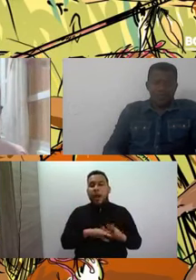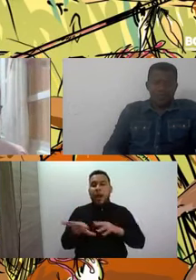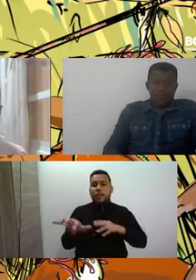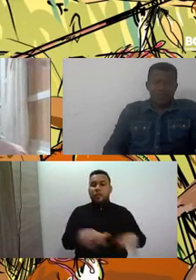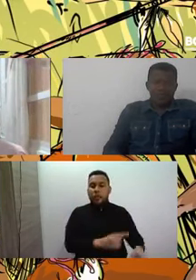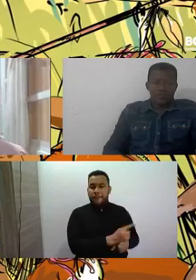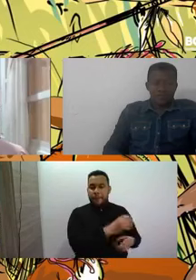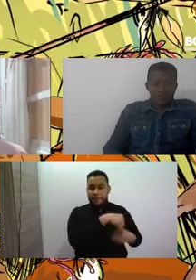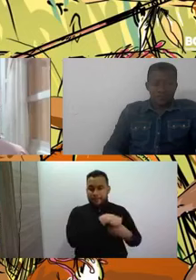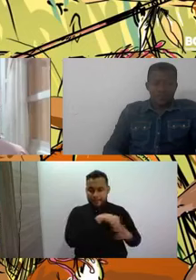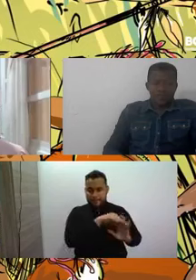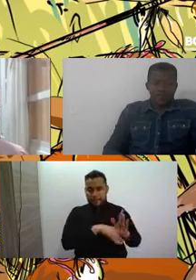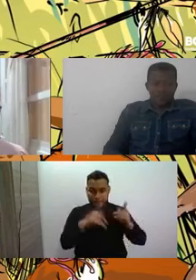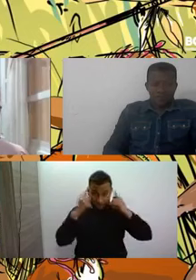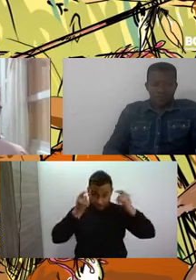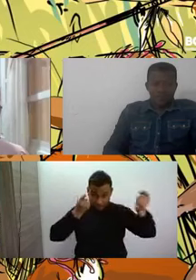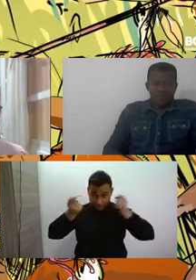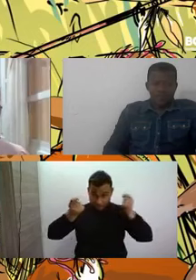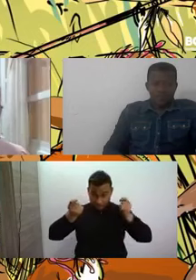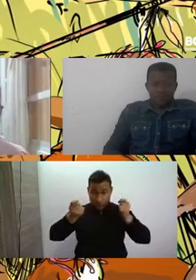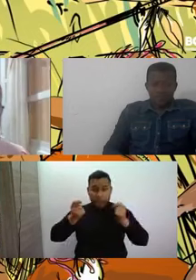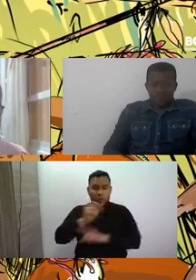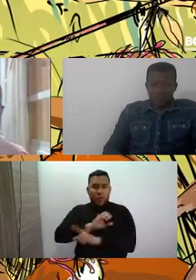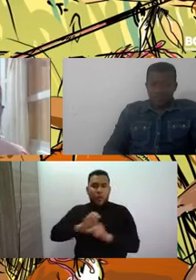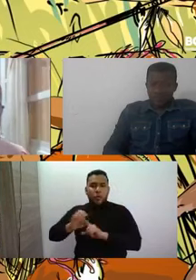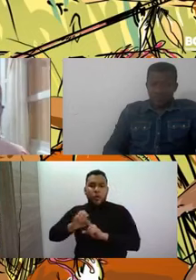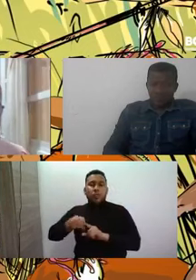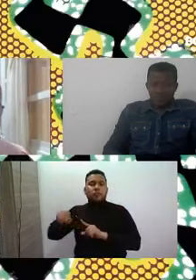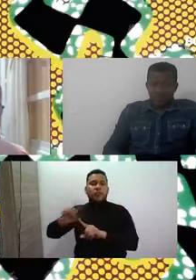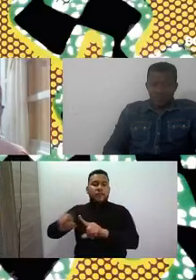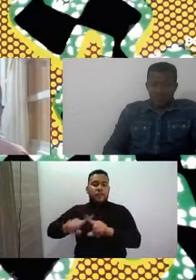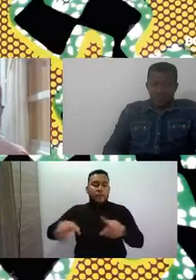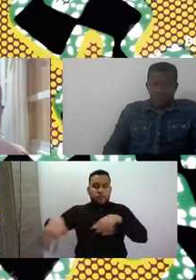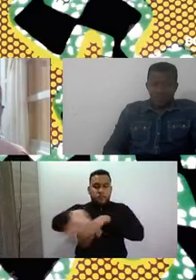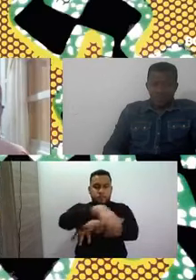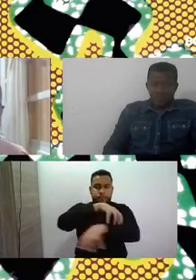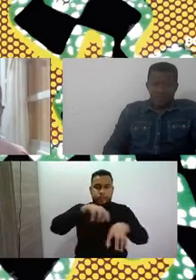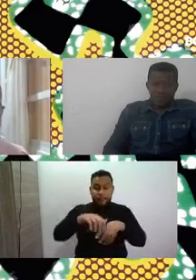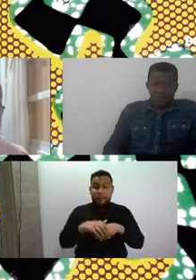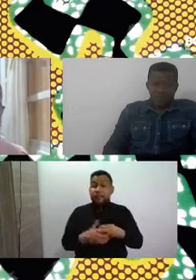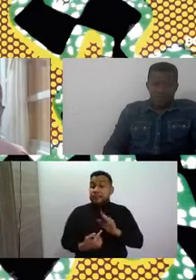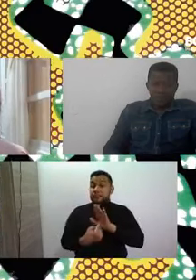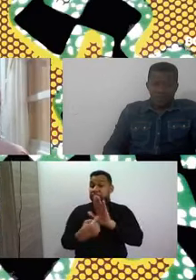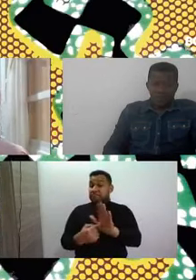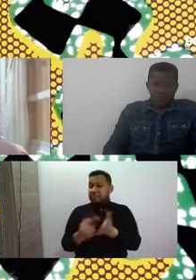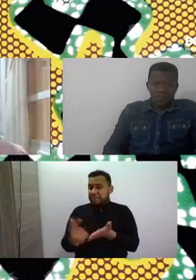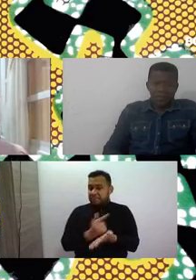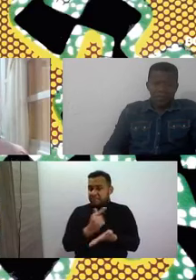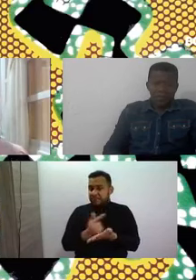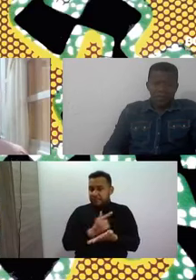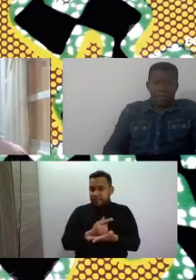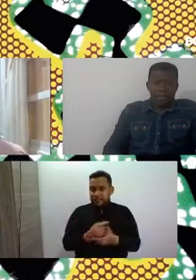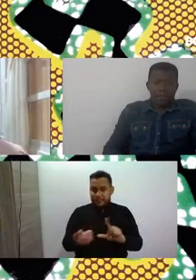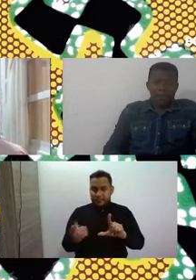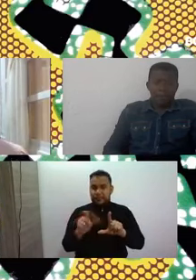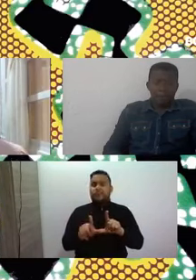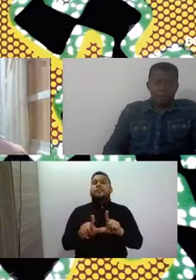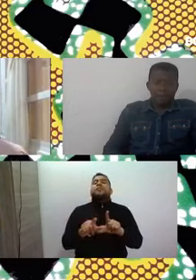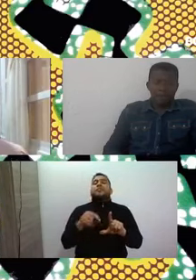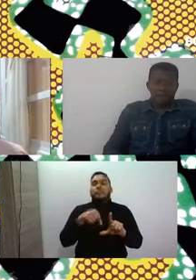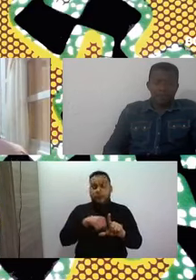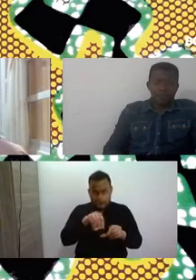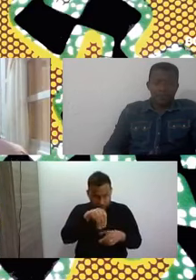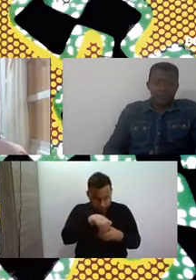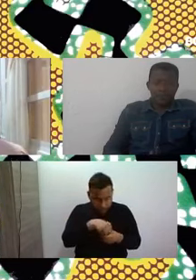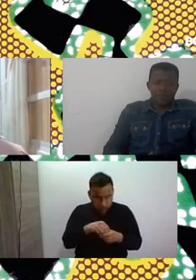afirmativas en la estrategia intercultural. Se trata de la presentación de un libro digital, Huellas de la Diáspora Raizal